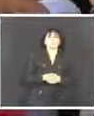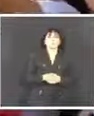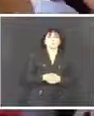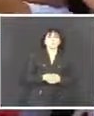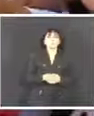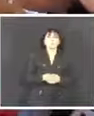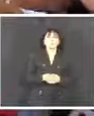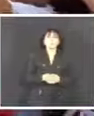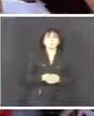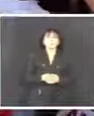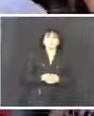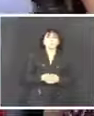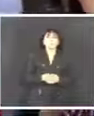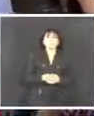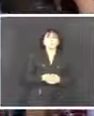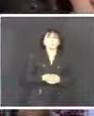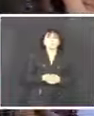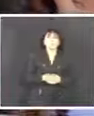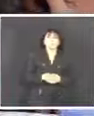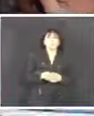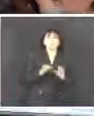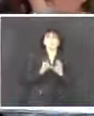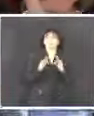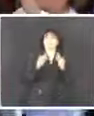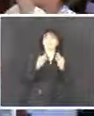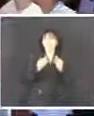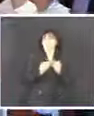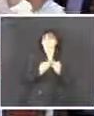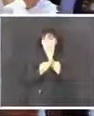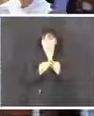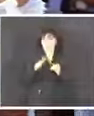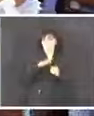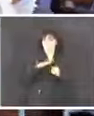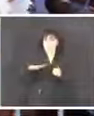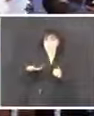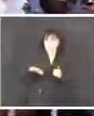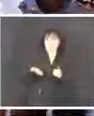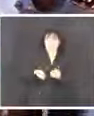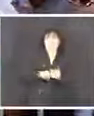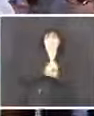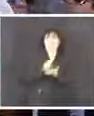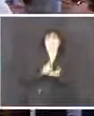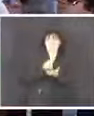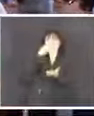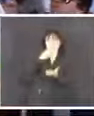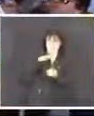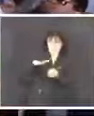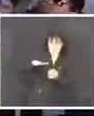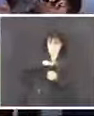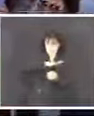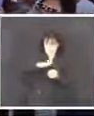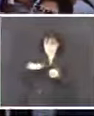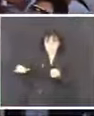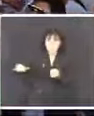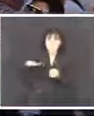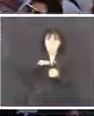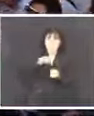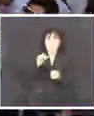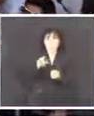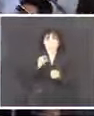Vamos a hacer una estrategia metropolitana. Ahora se puede, porque